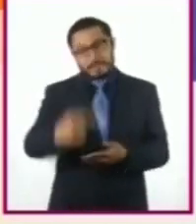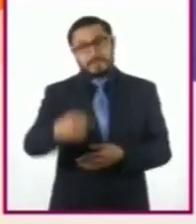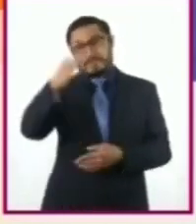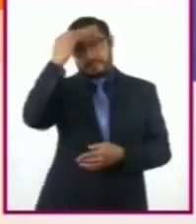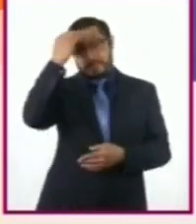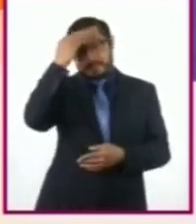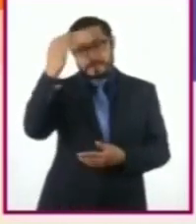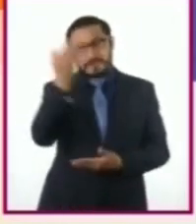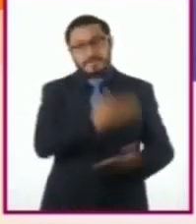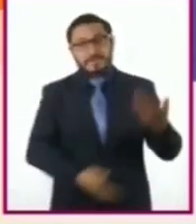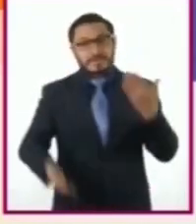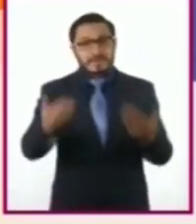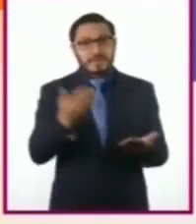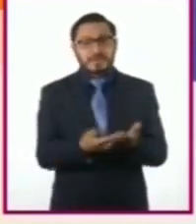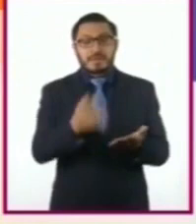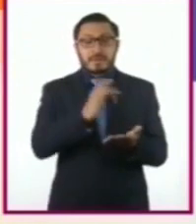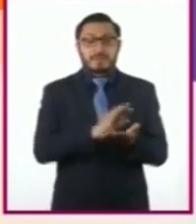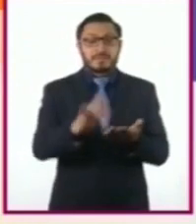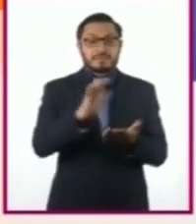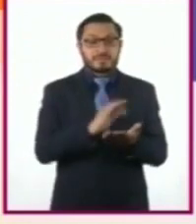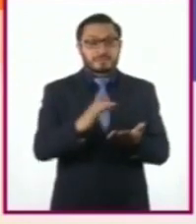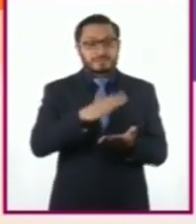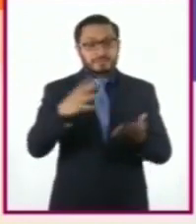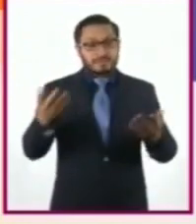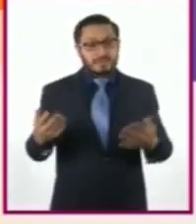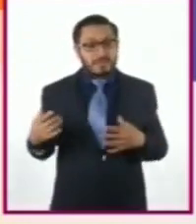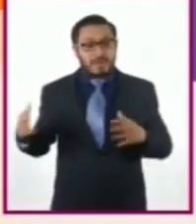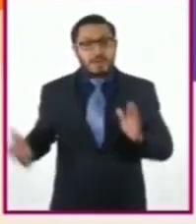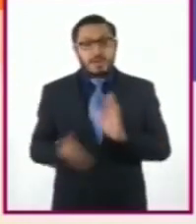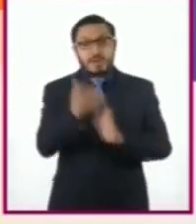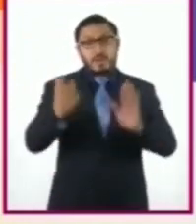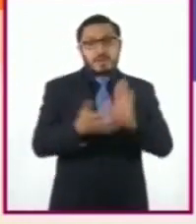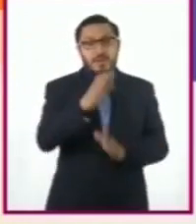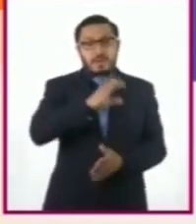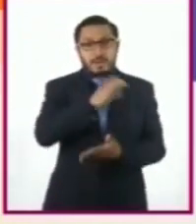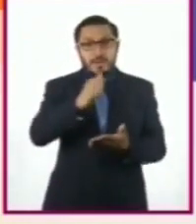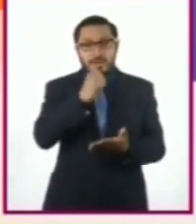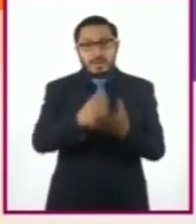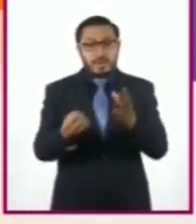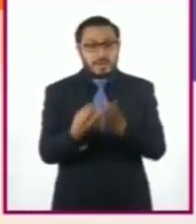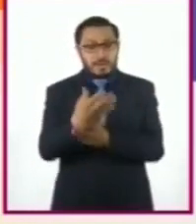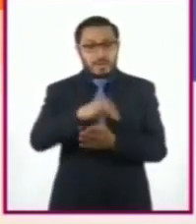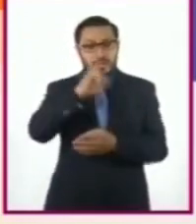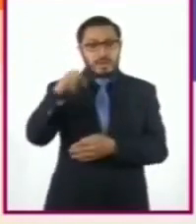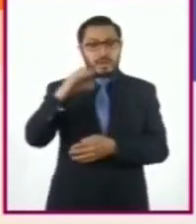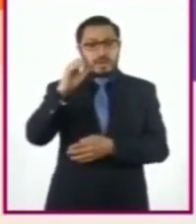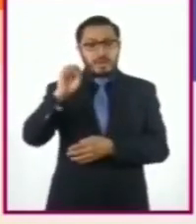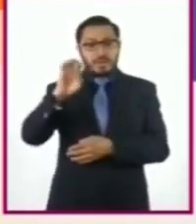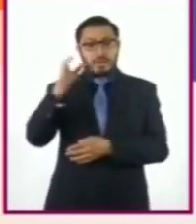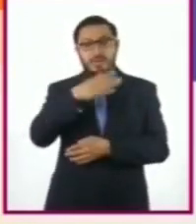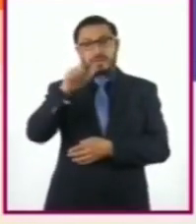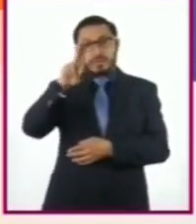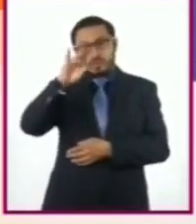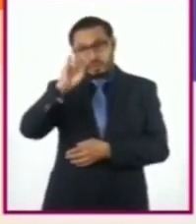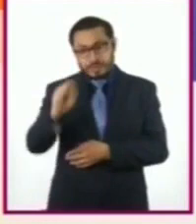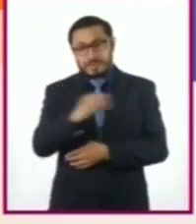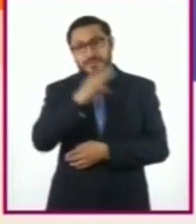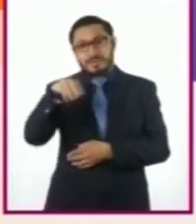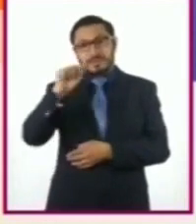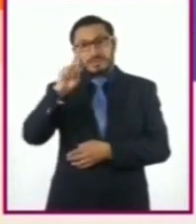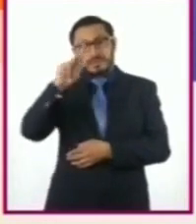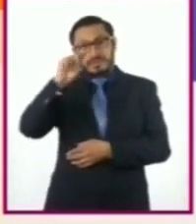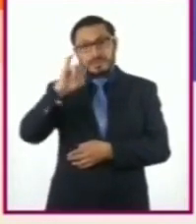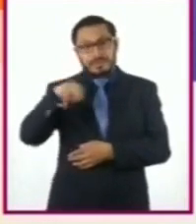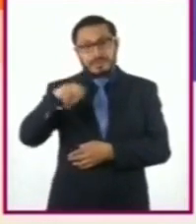el texto Construcción de la Nueva Ciudad, de José Luis Martínez. Dice así: cuando